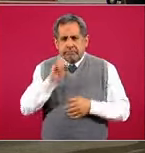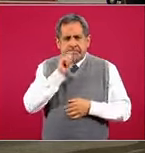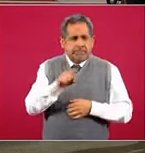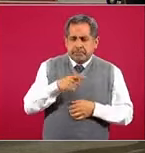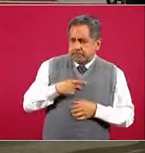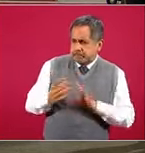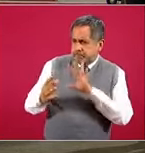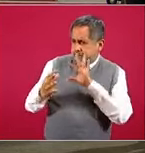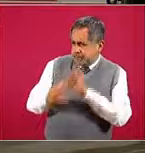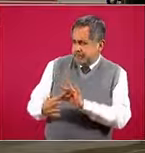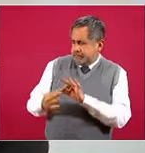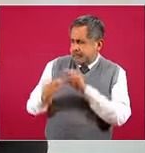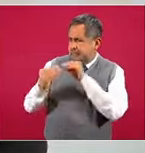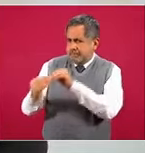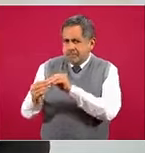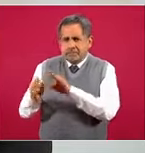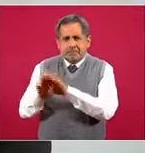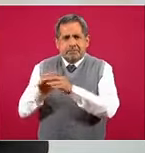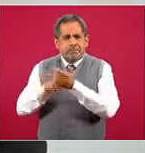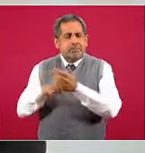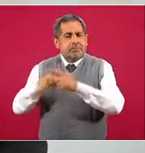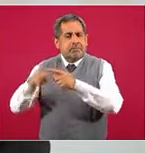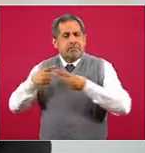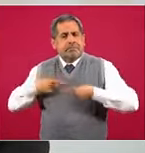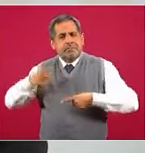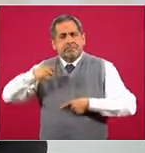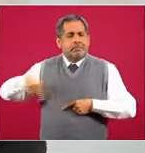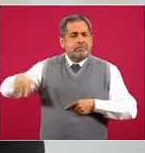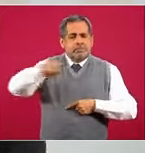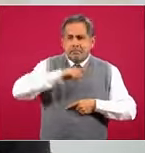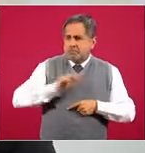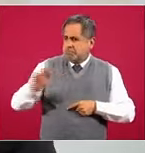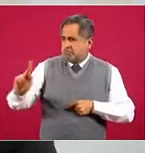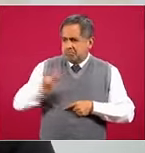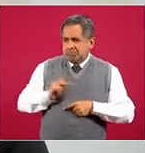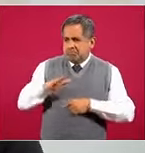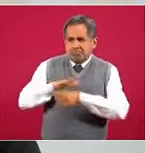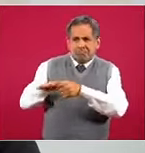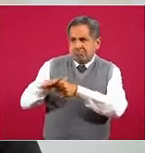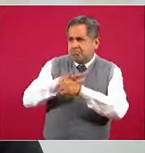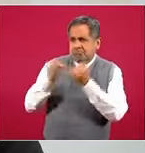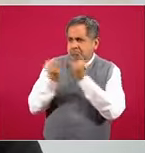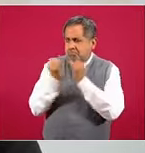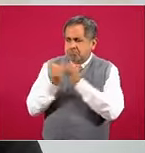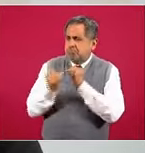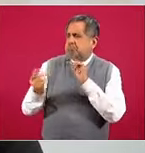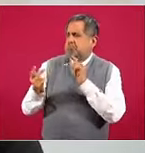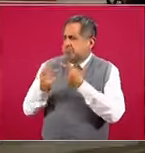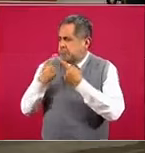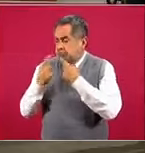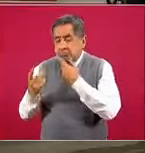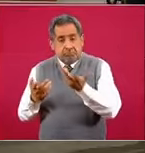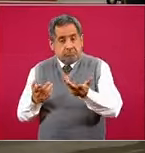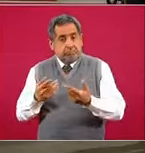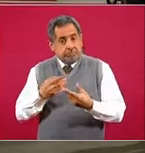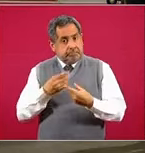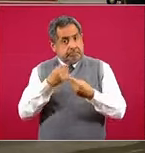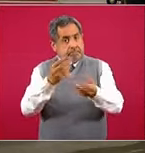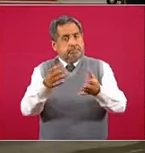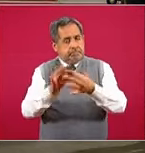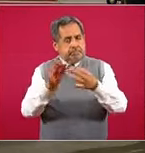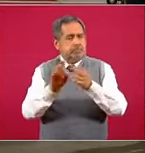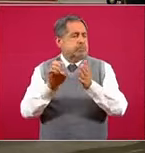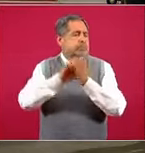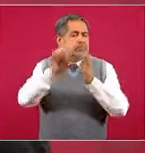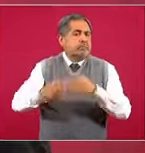identifican con con poblaciones similares, y algo que puedo compartir como